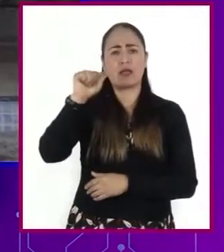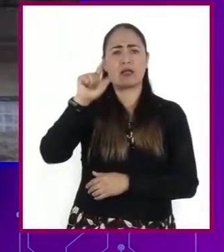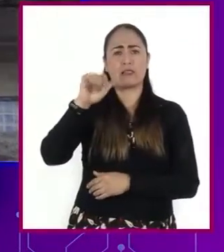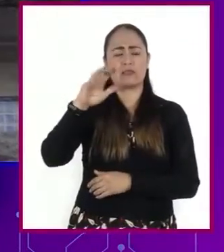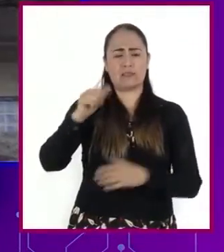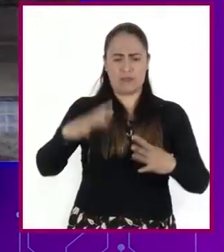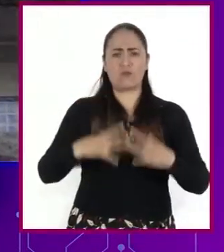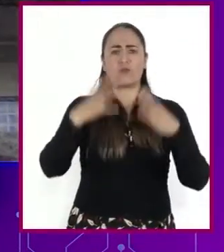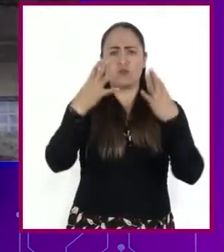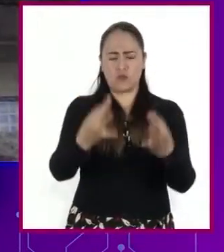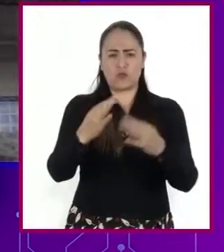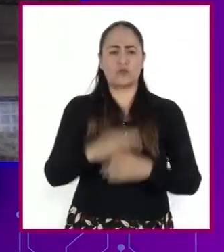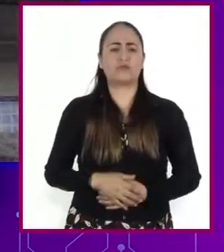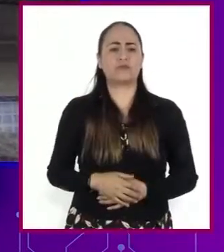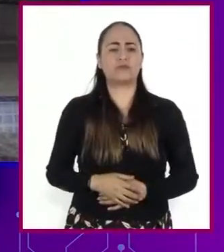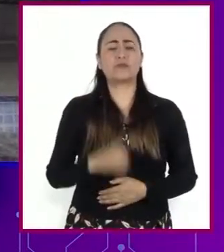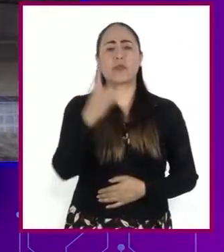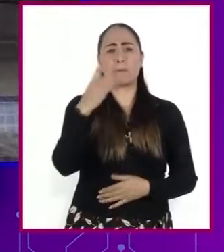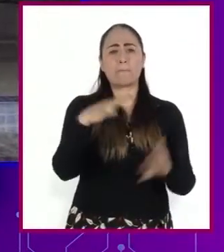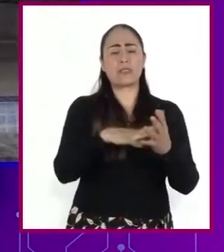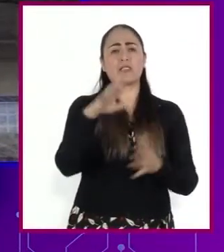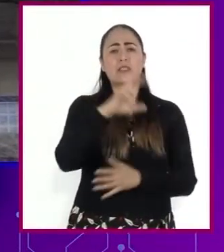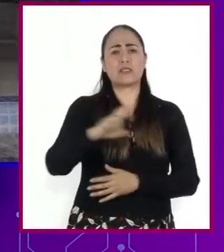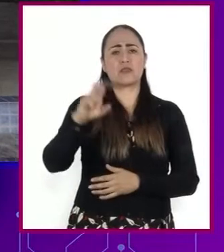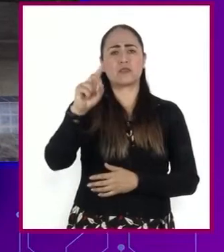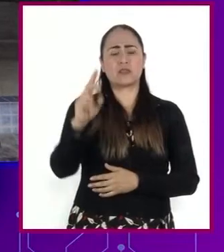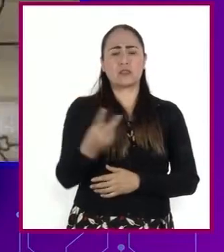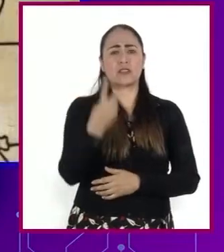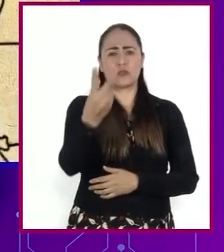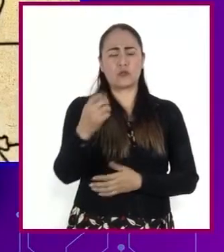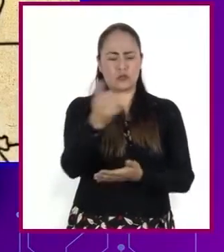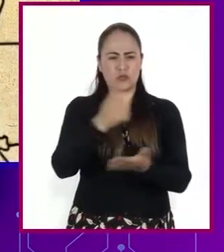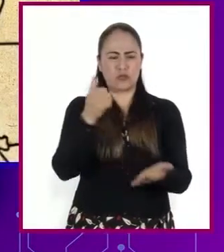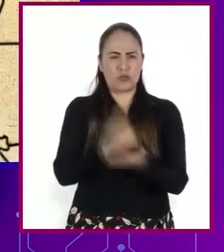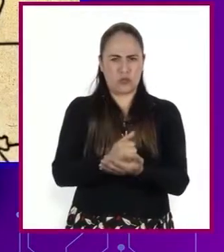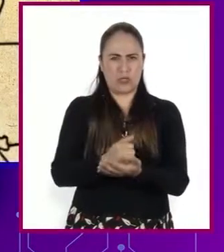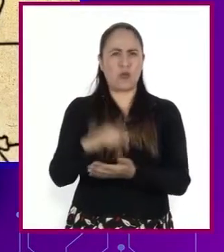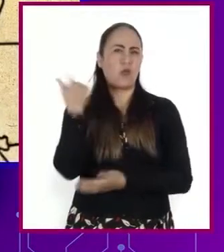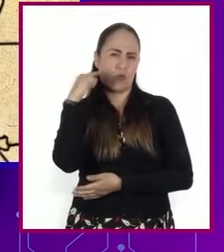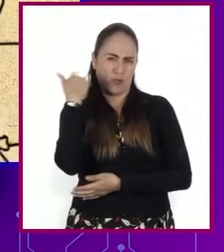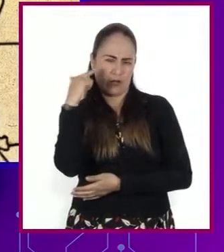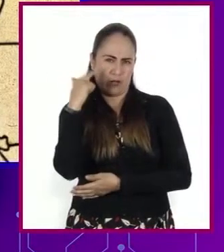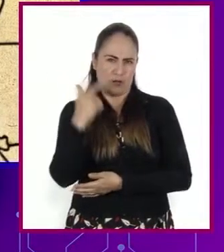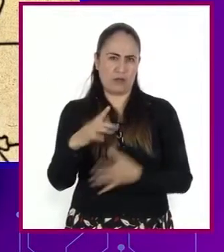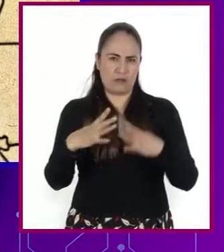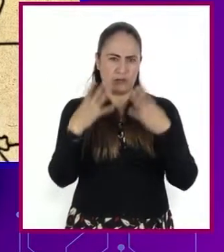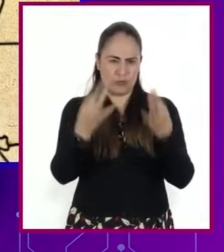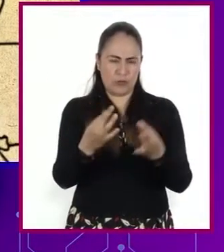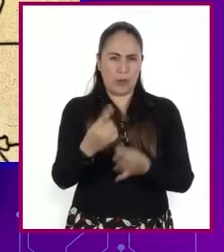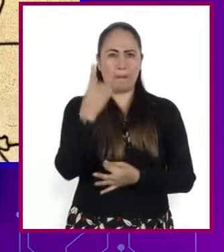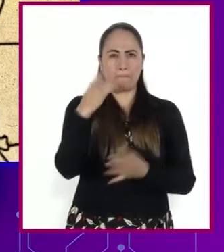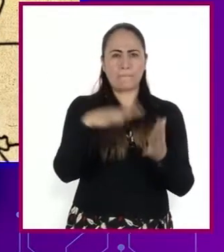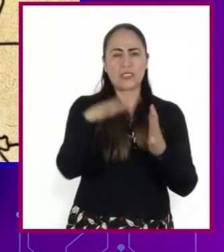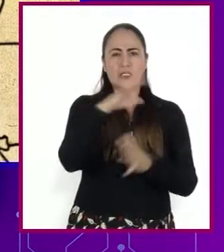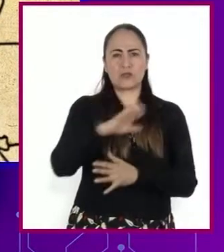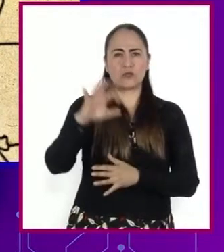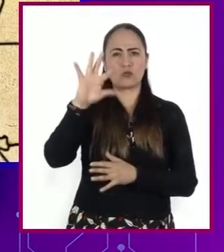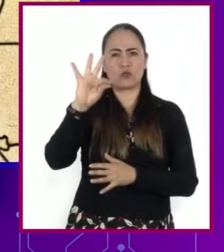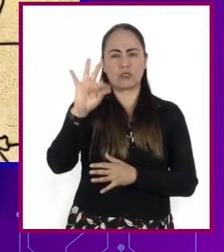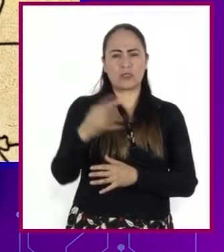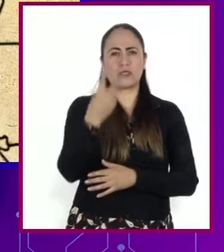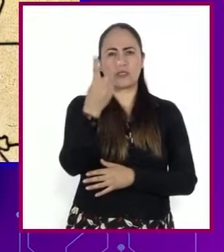campaña de conquista, donde predominó la violencia sobre la negociación sin respetar acuerdos. Avanzó sobre los señoríos desde el